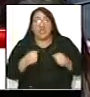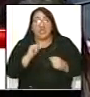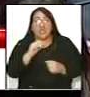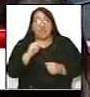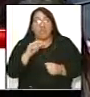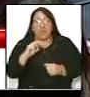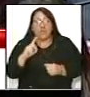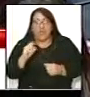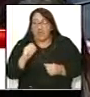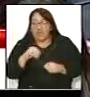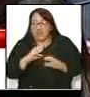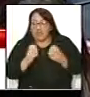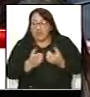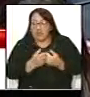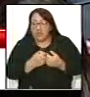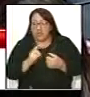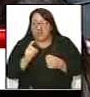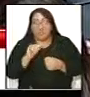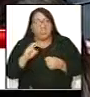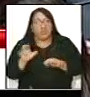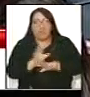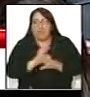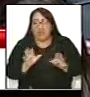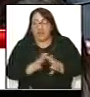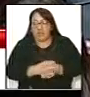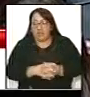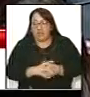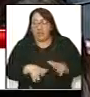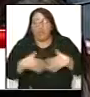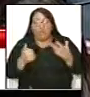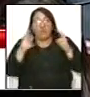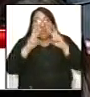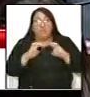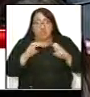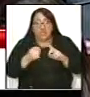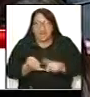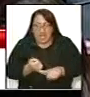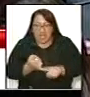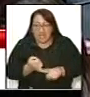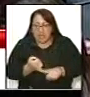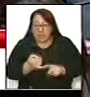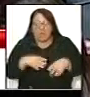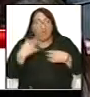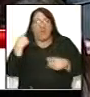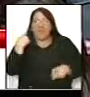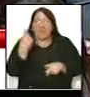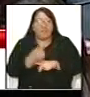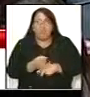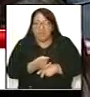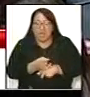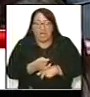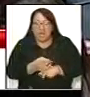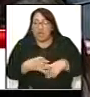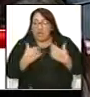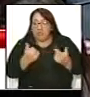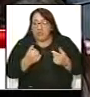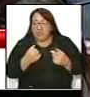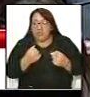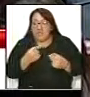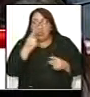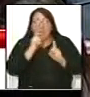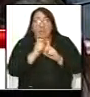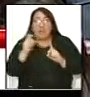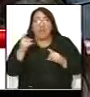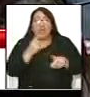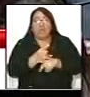inmunidad, este Congreso no sirve para nada? No puede investigar, no puede denunciar, no podría proferir ninguna